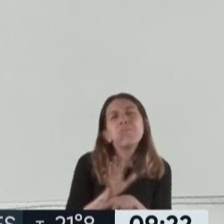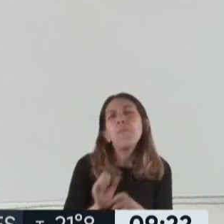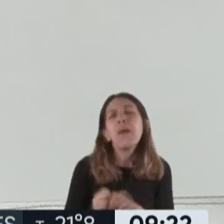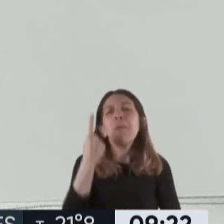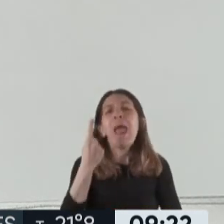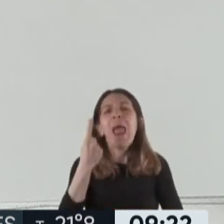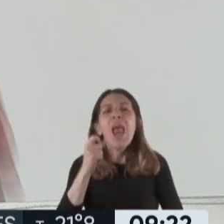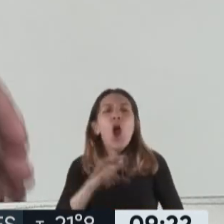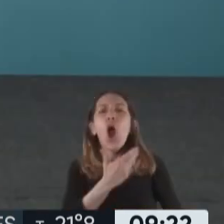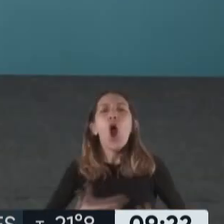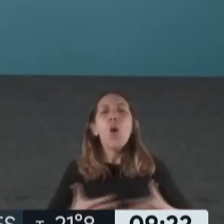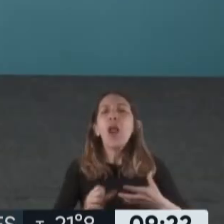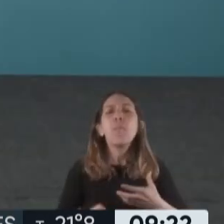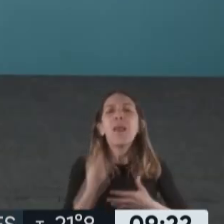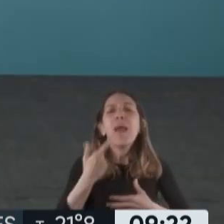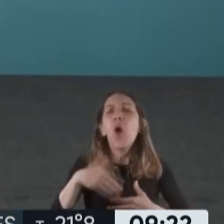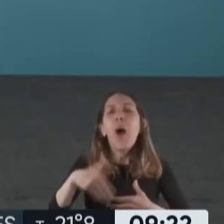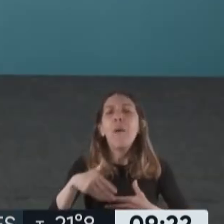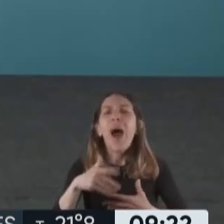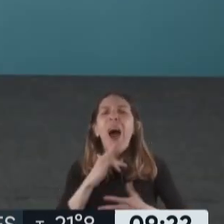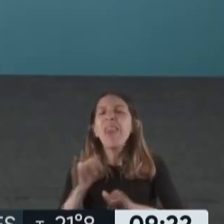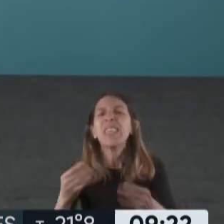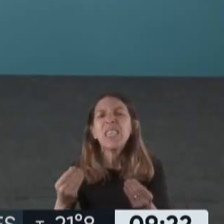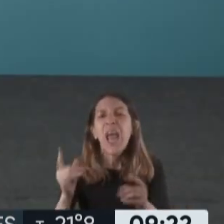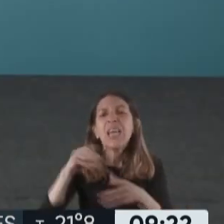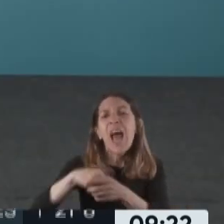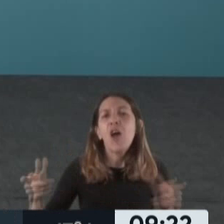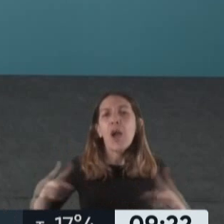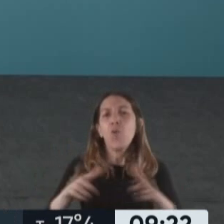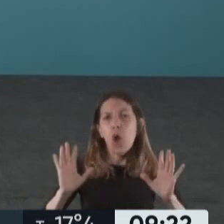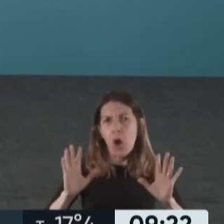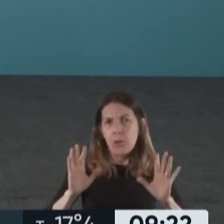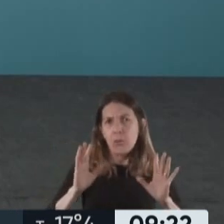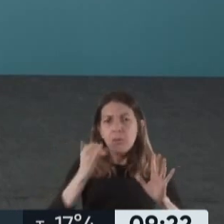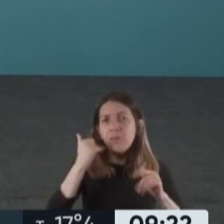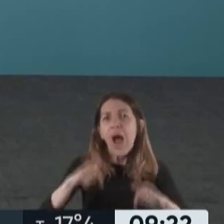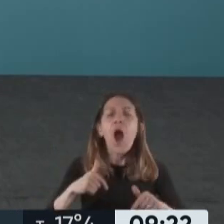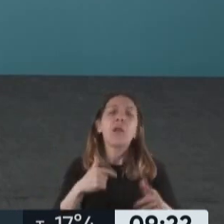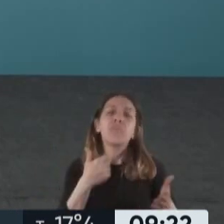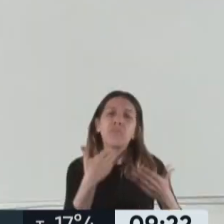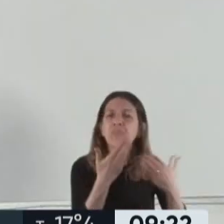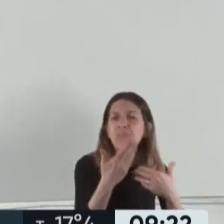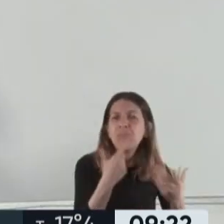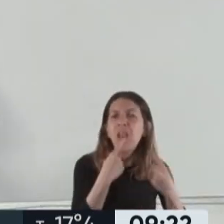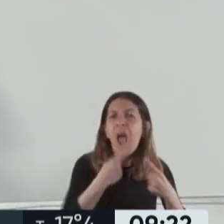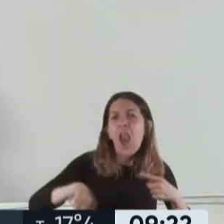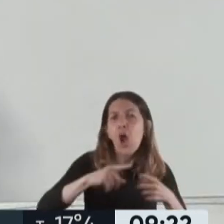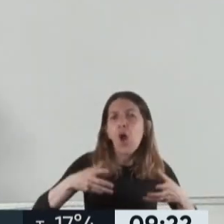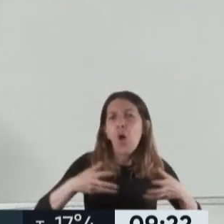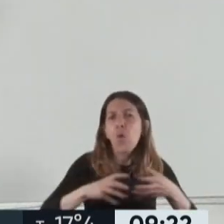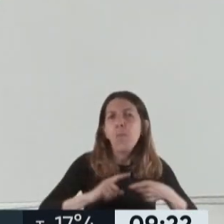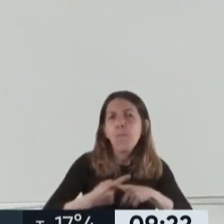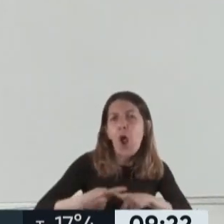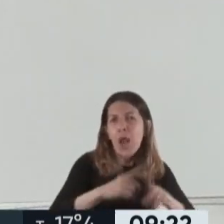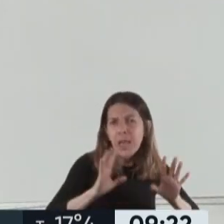actitud del gobierno para ir a esa mesa de trabajo? Ya, ahora, fuera del diálogo político,